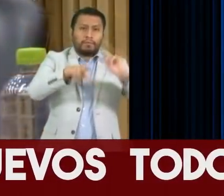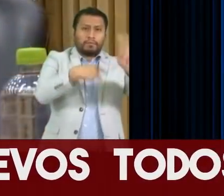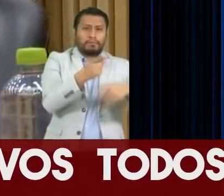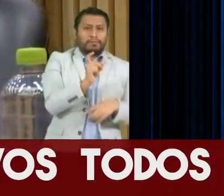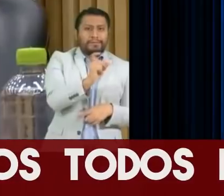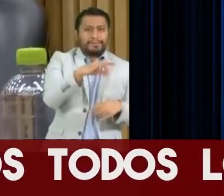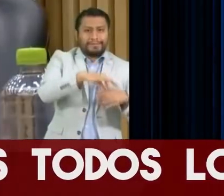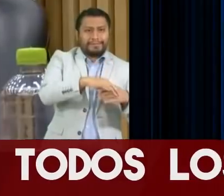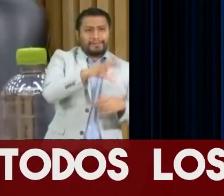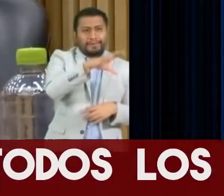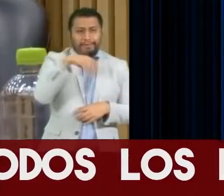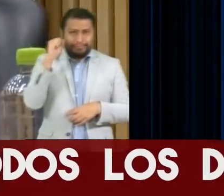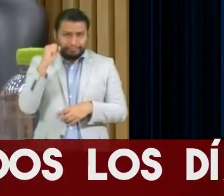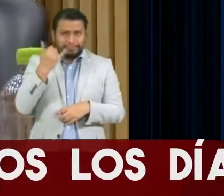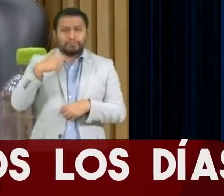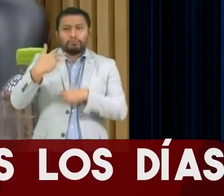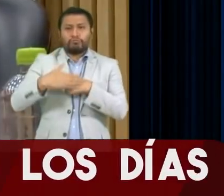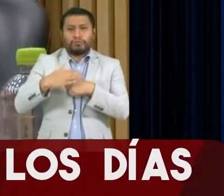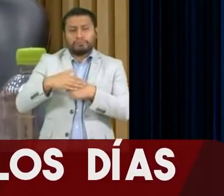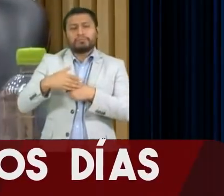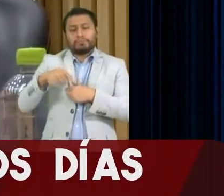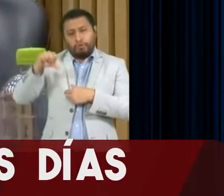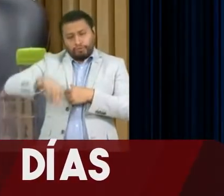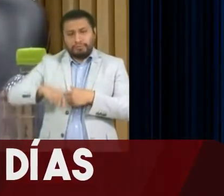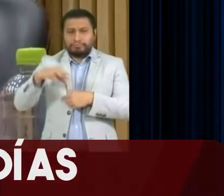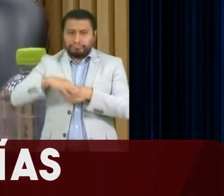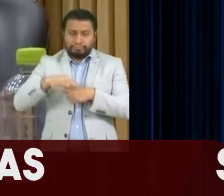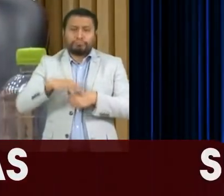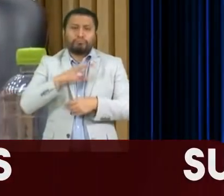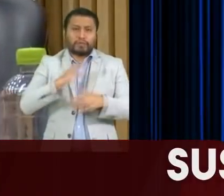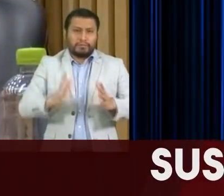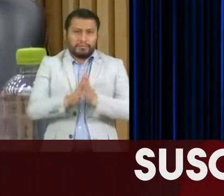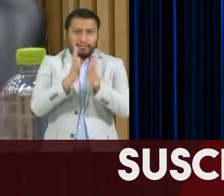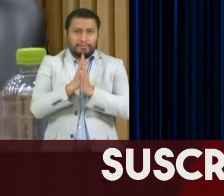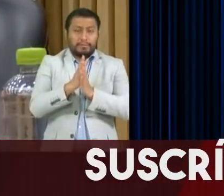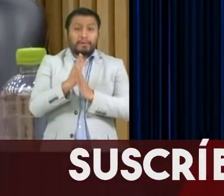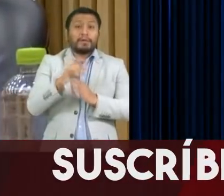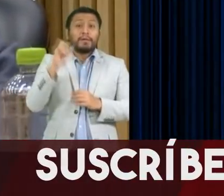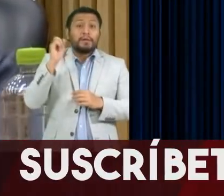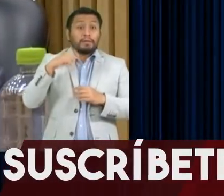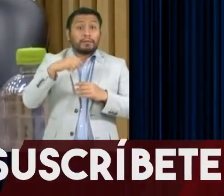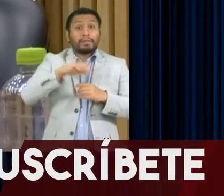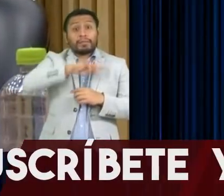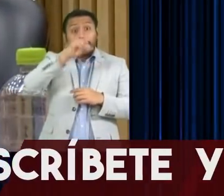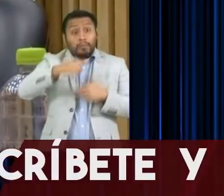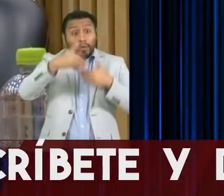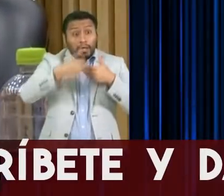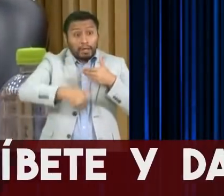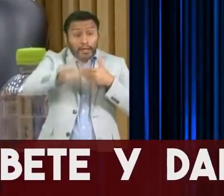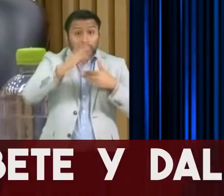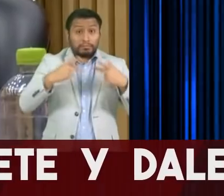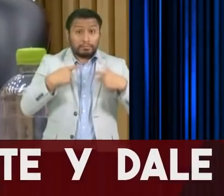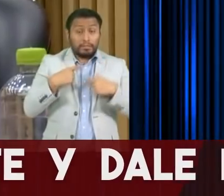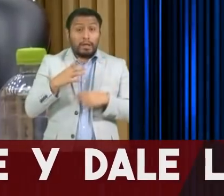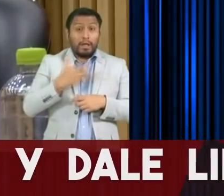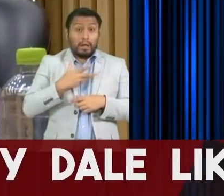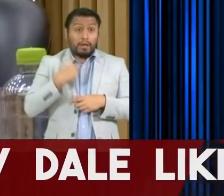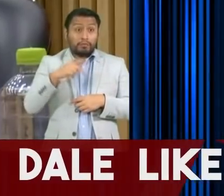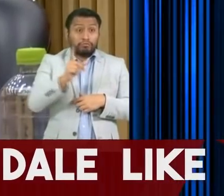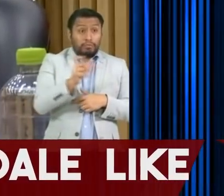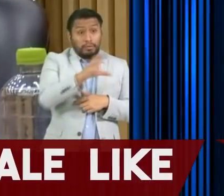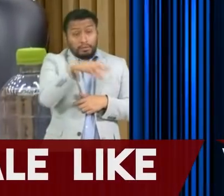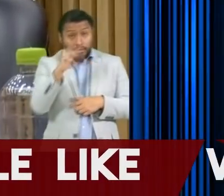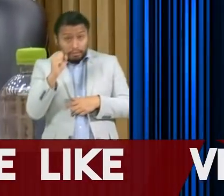el ejercicio de revocación de mandato. Toda credencial que se recogió después para que el ciudadano se pueda identificar en sus